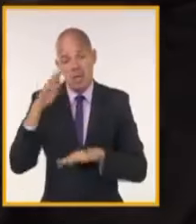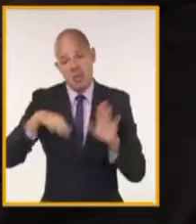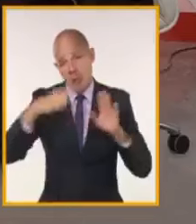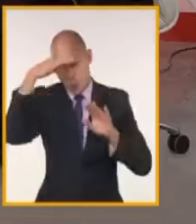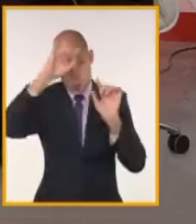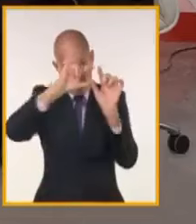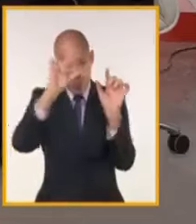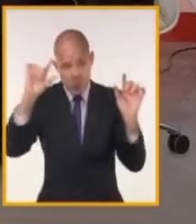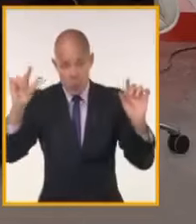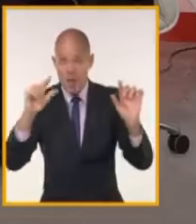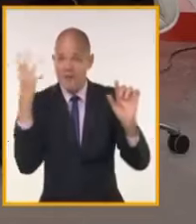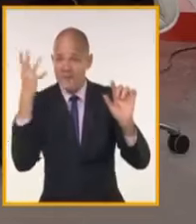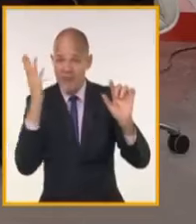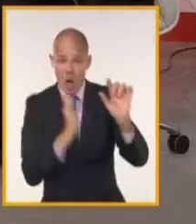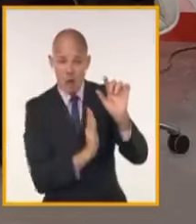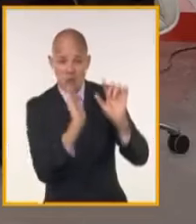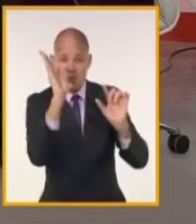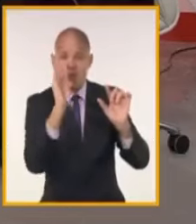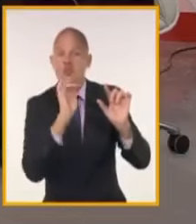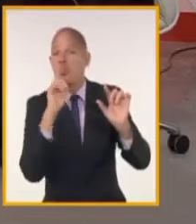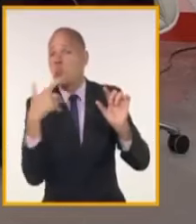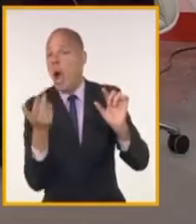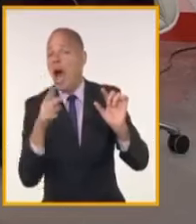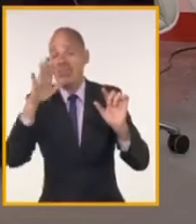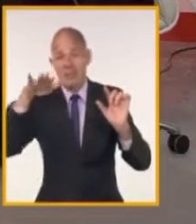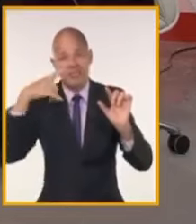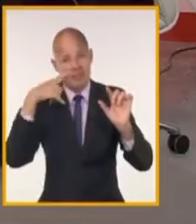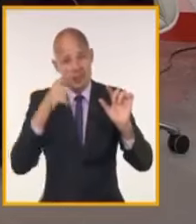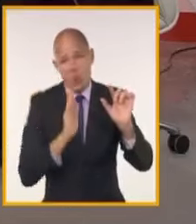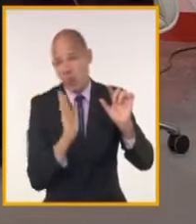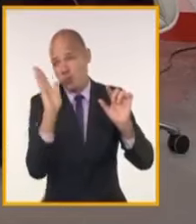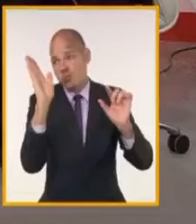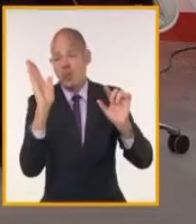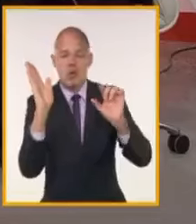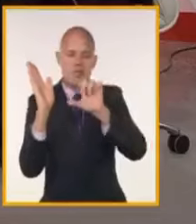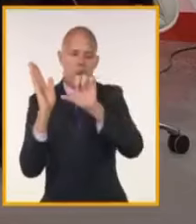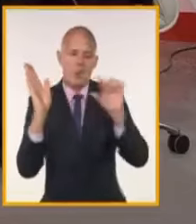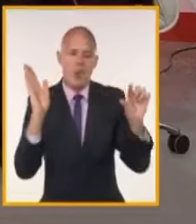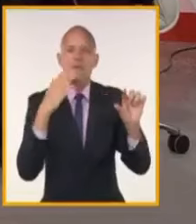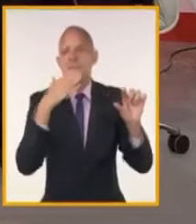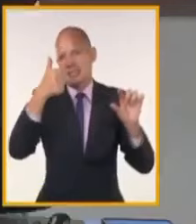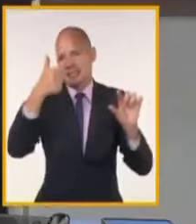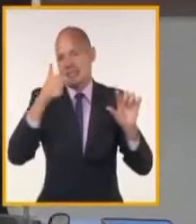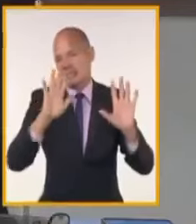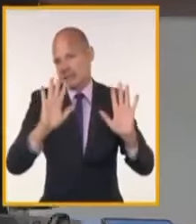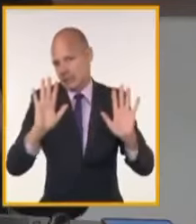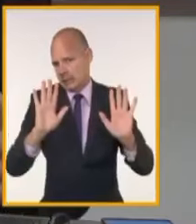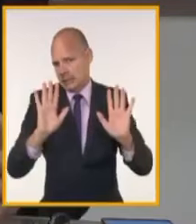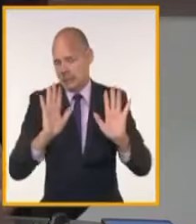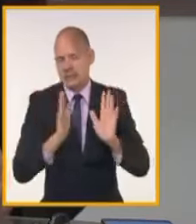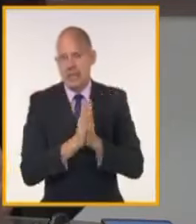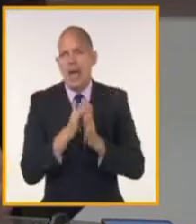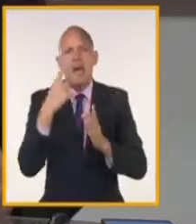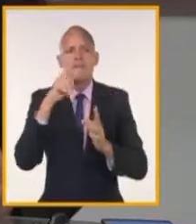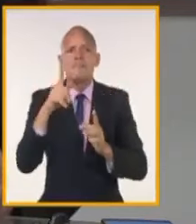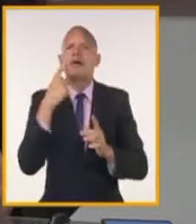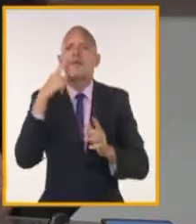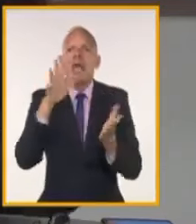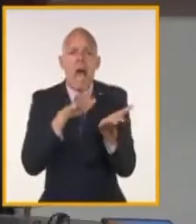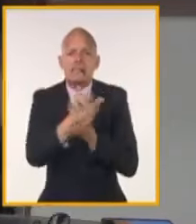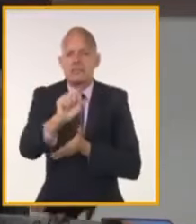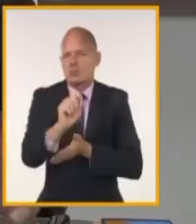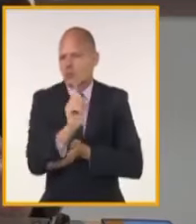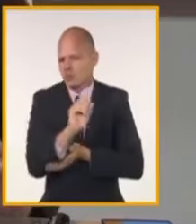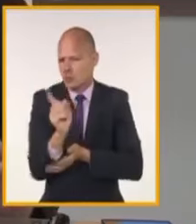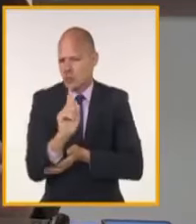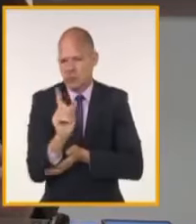además el nivel de altura que tiene la resistencia el cálculo la resistencia bueno va a haber un nivel de rotura pero no no esperamos que haya un nivel de rotura de